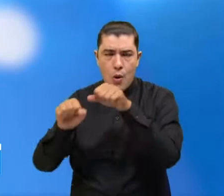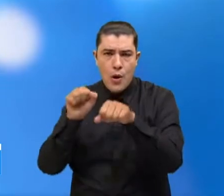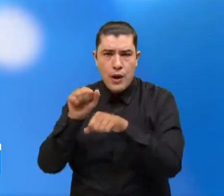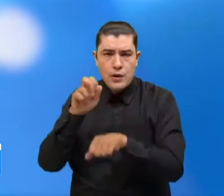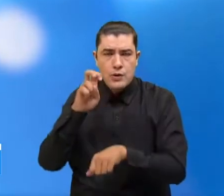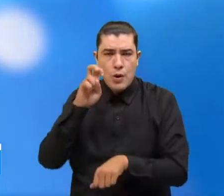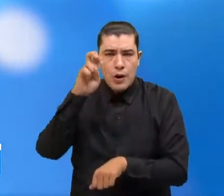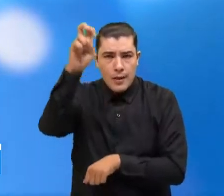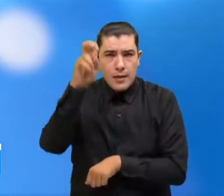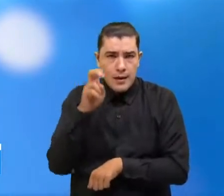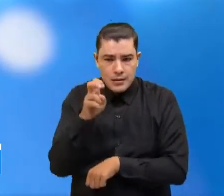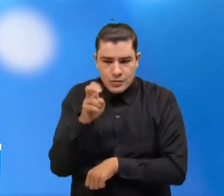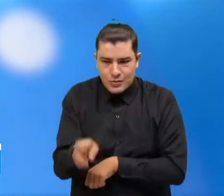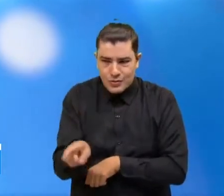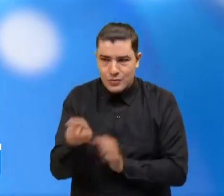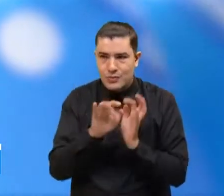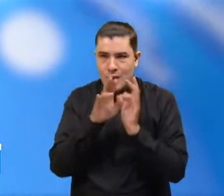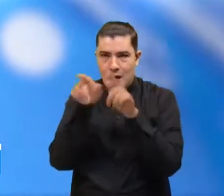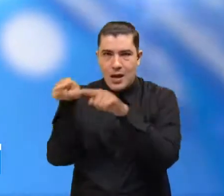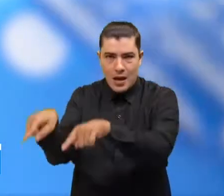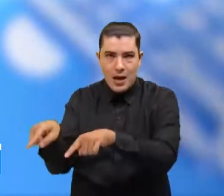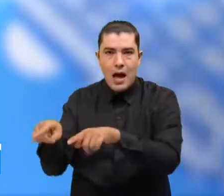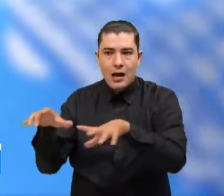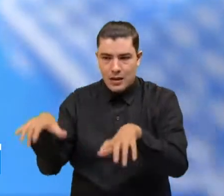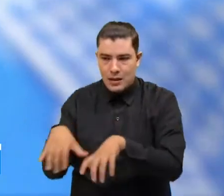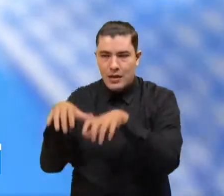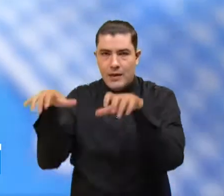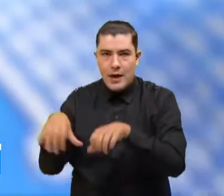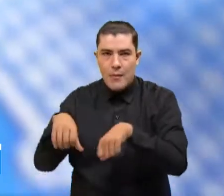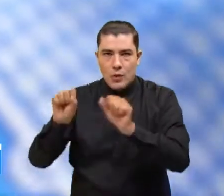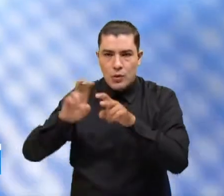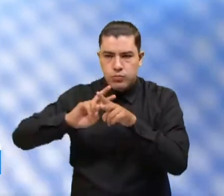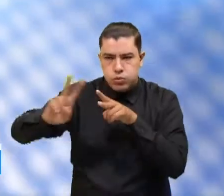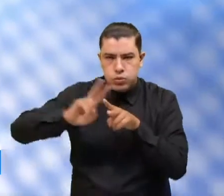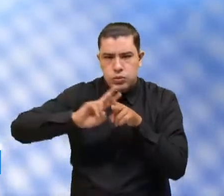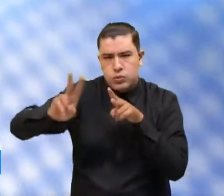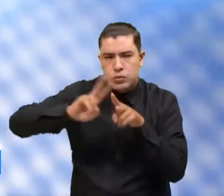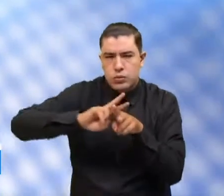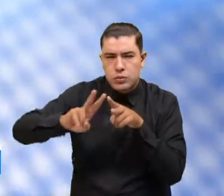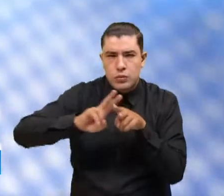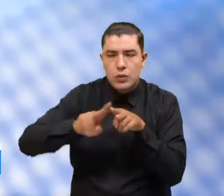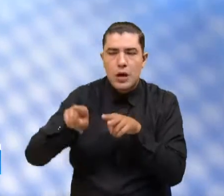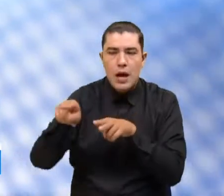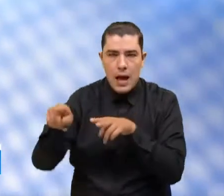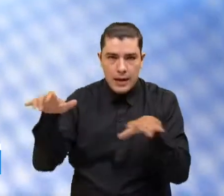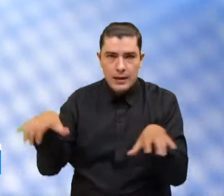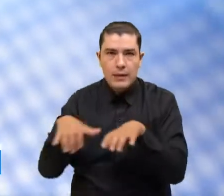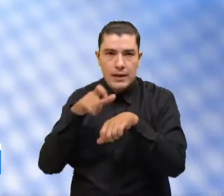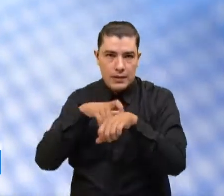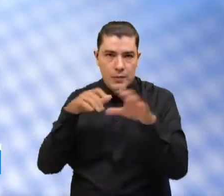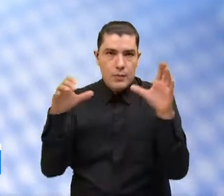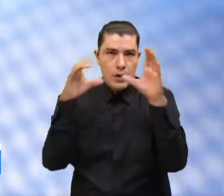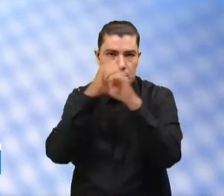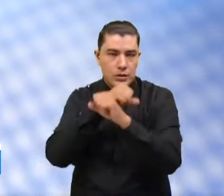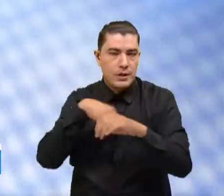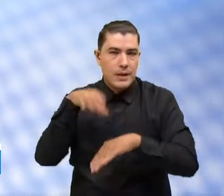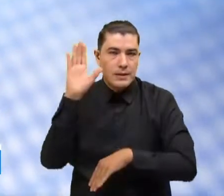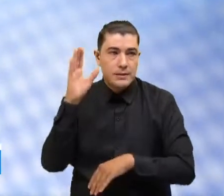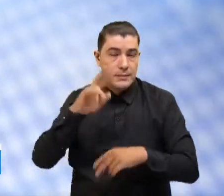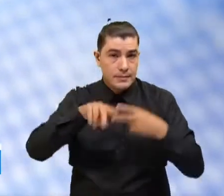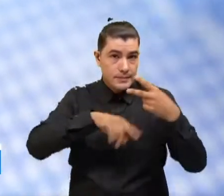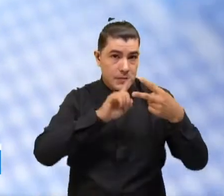un pique de motos en santa rosa de lima actividades nocturnas que vienen realizando estos jóvenes este segundo vídeo es de unos días